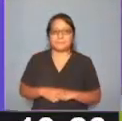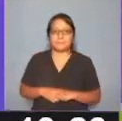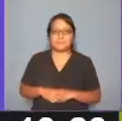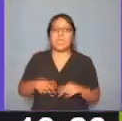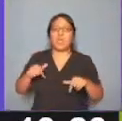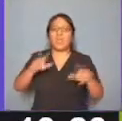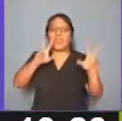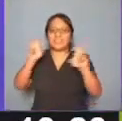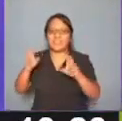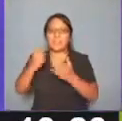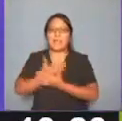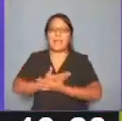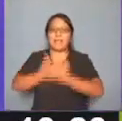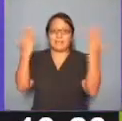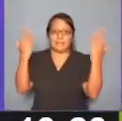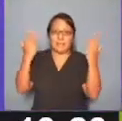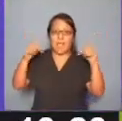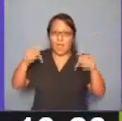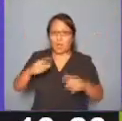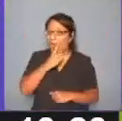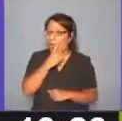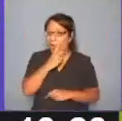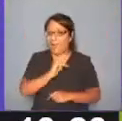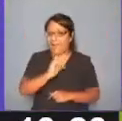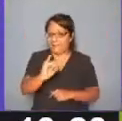y justamente haciendo alusión al día que daba a conocer Jorge Reales...